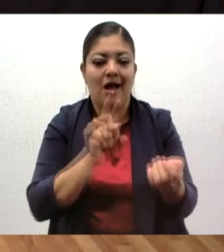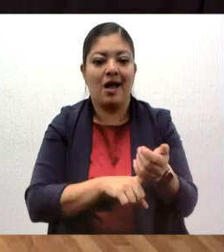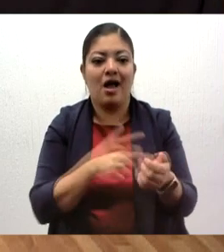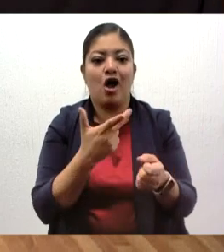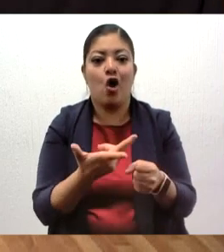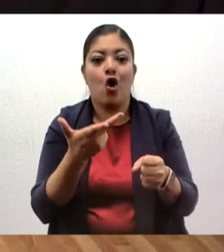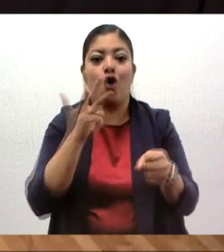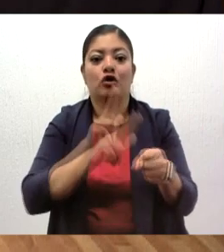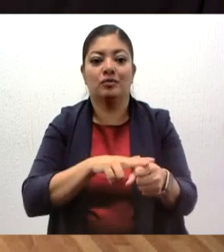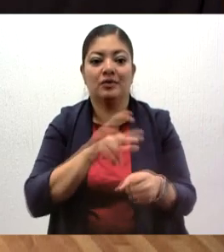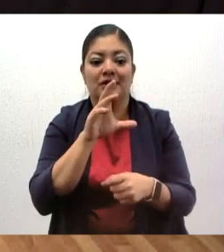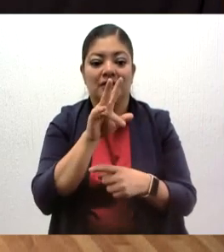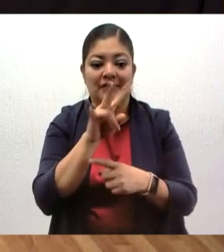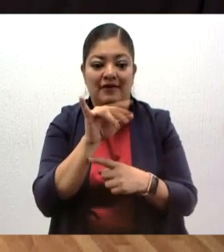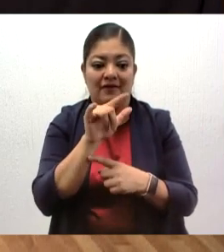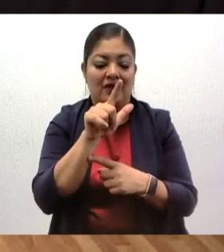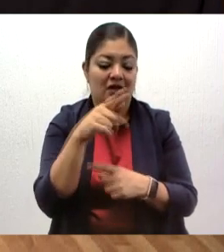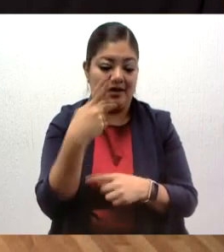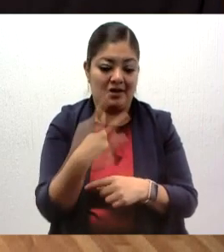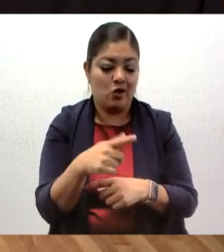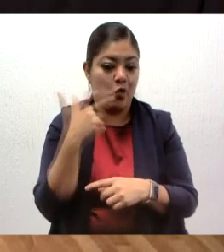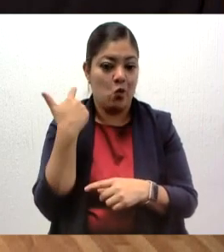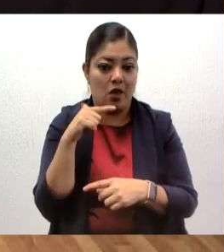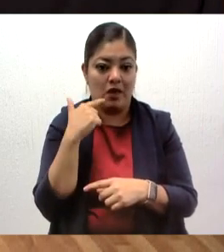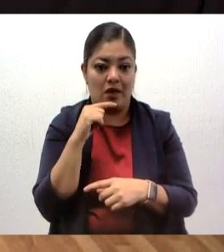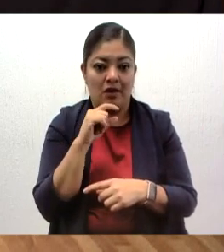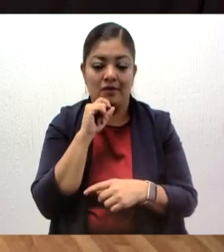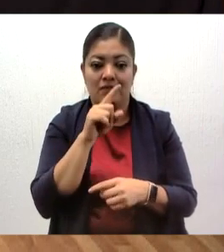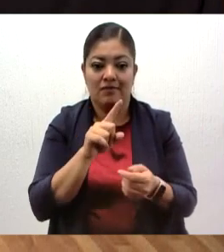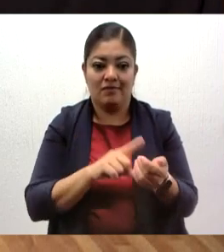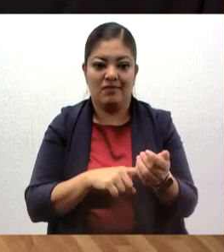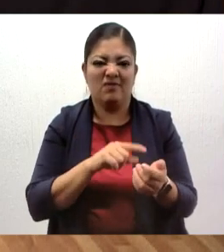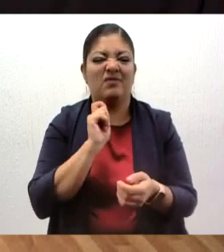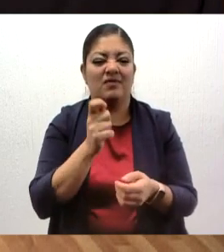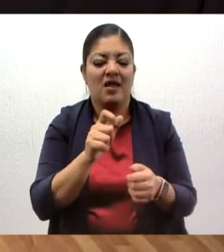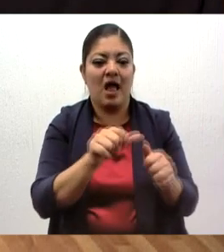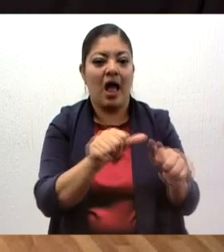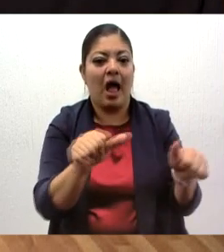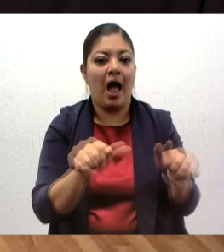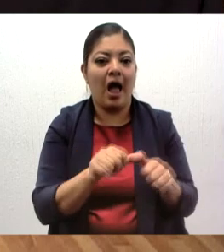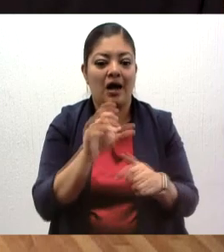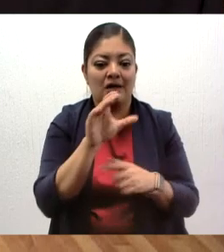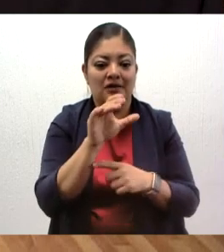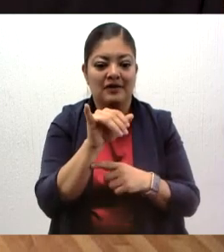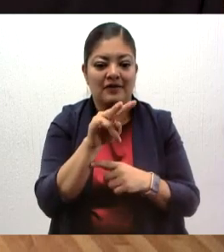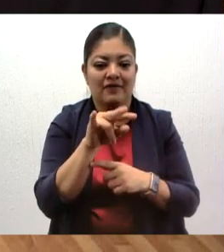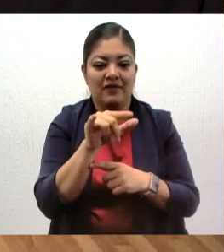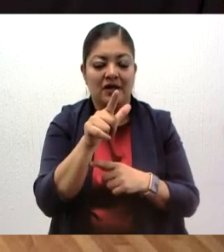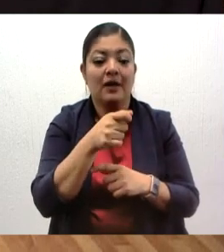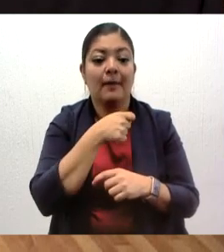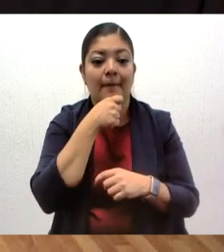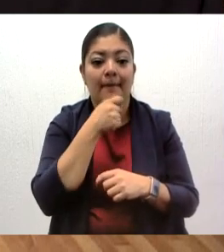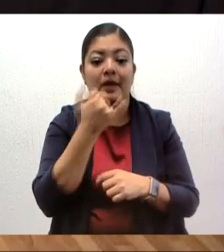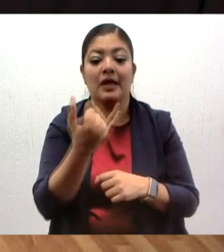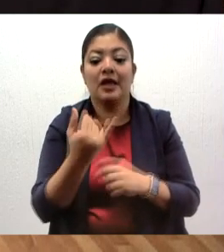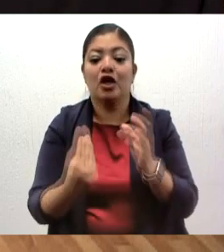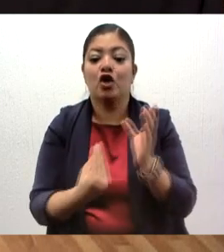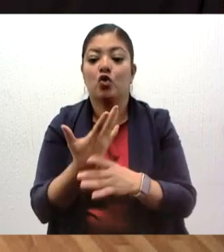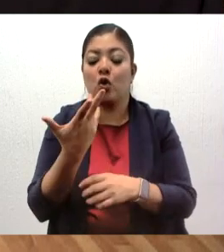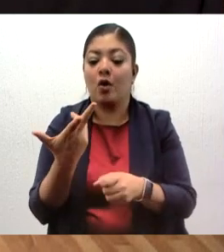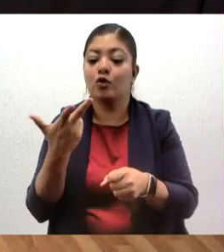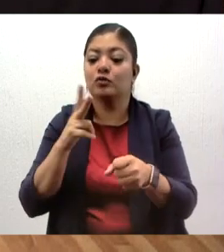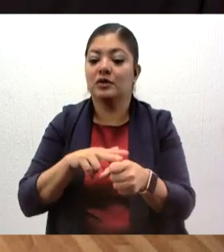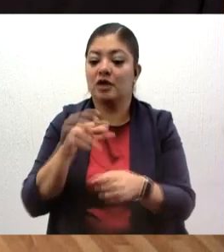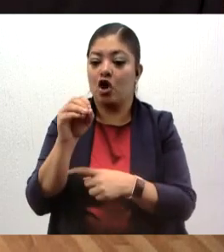civiles de Guadalajara específicamente en el área del civil viejo y del nuevo Hospital Civil de oriente tiene que